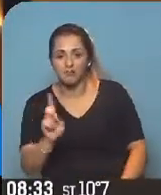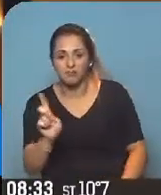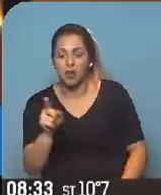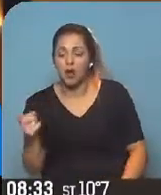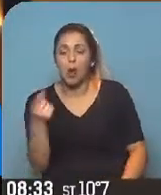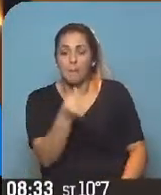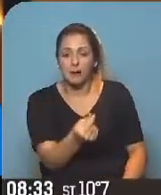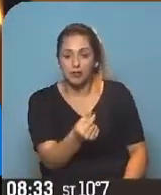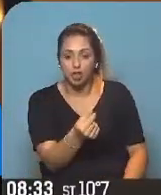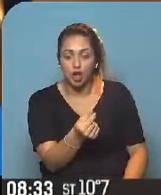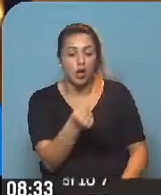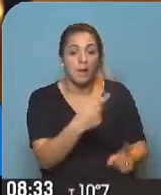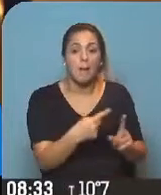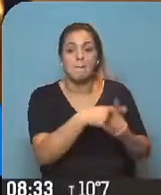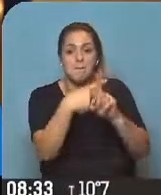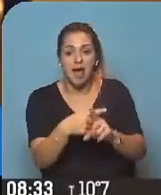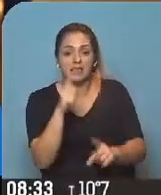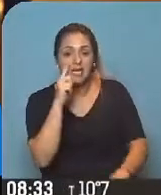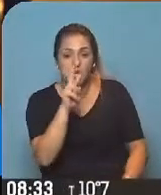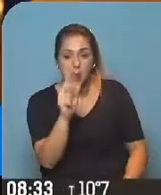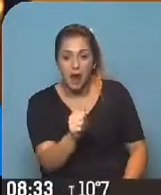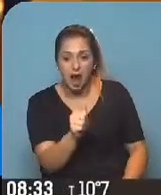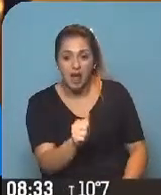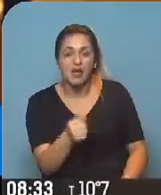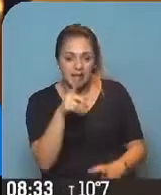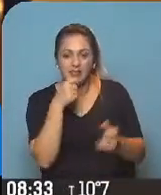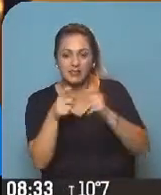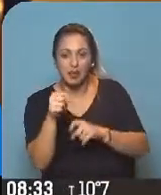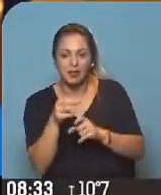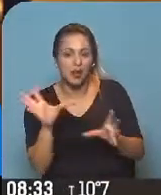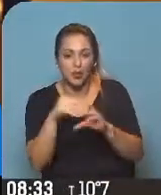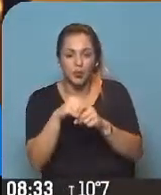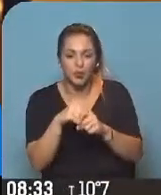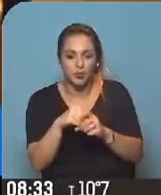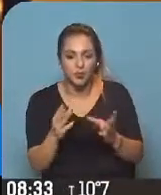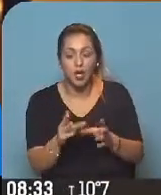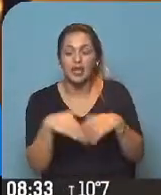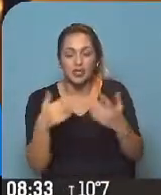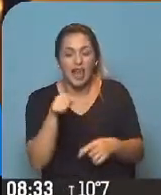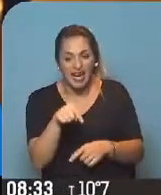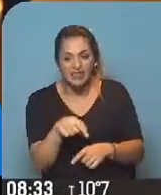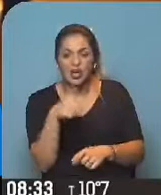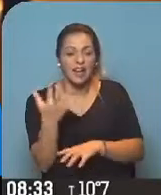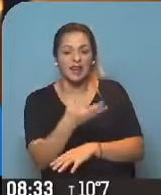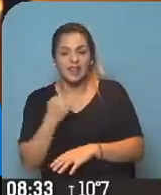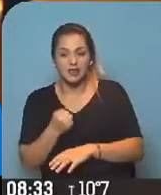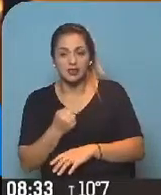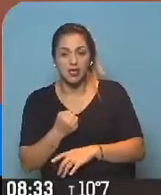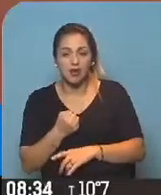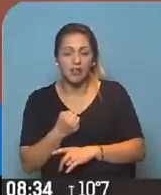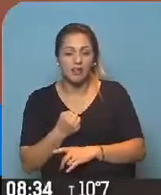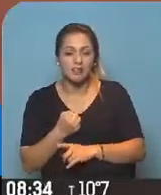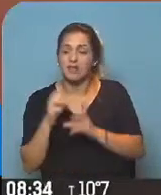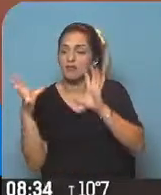suceder es efectivamente que estas retenciones van a hacer un componente más del tipo de cambio